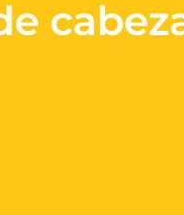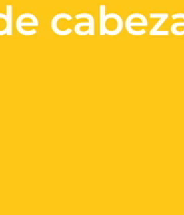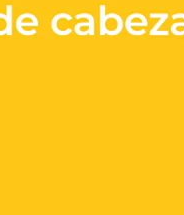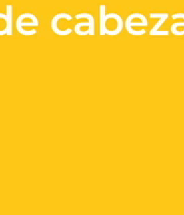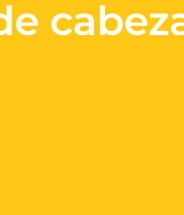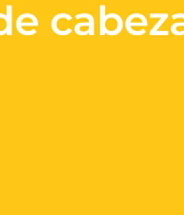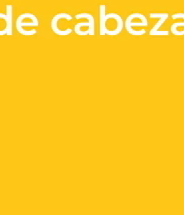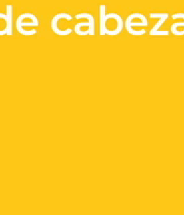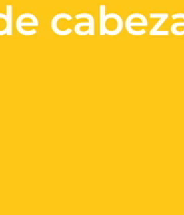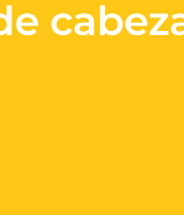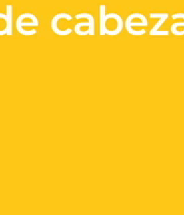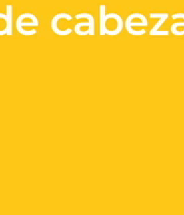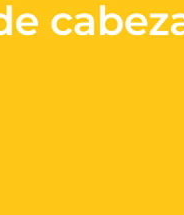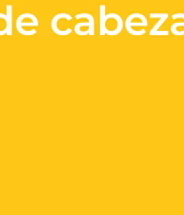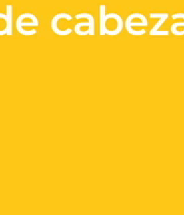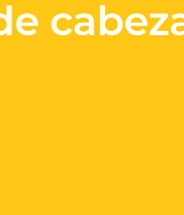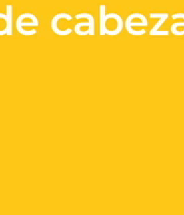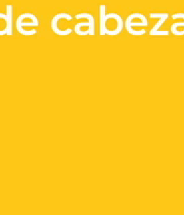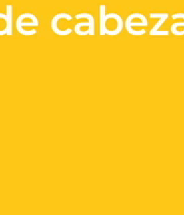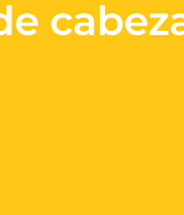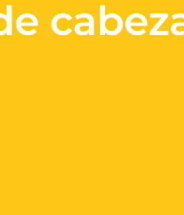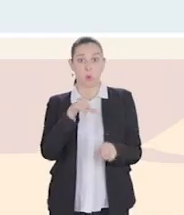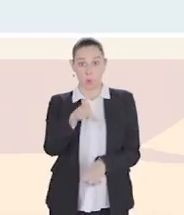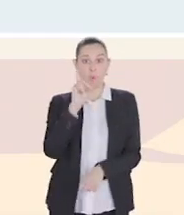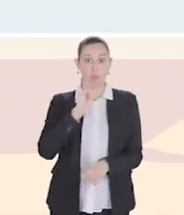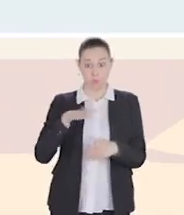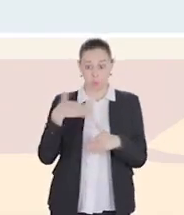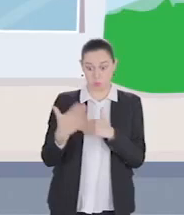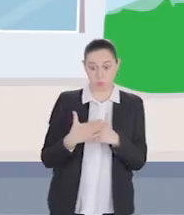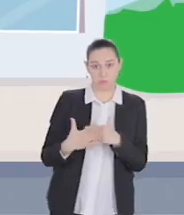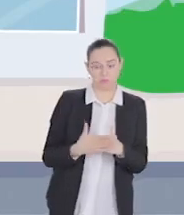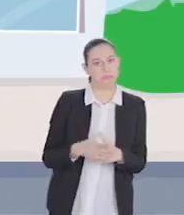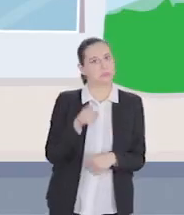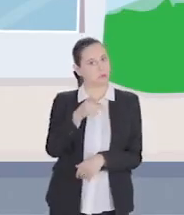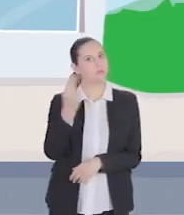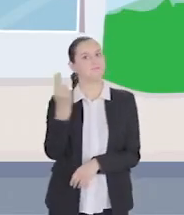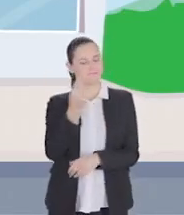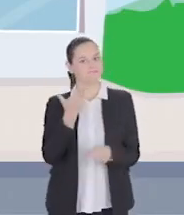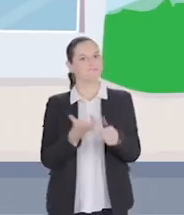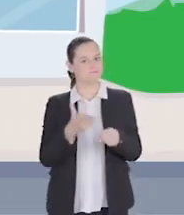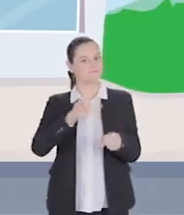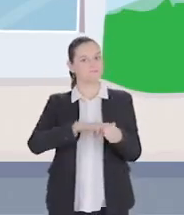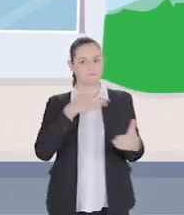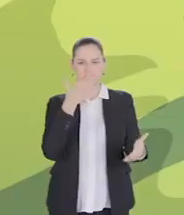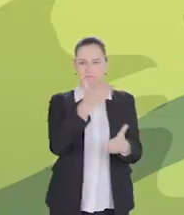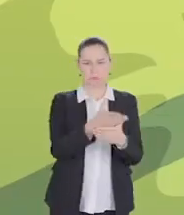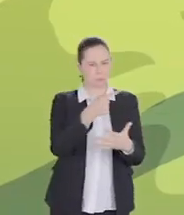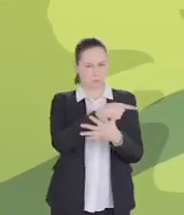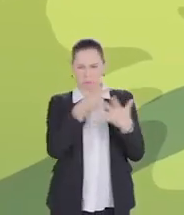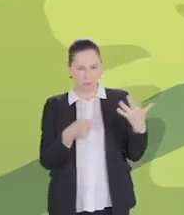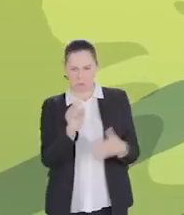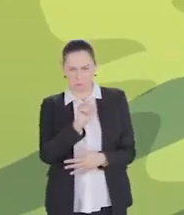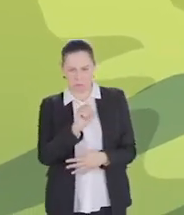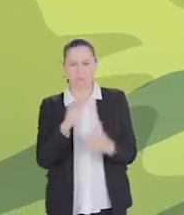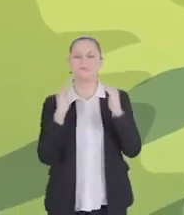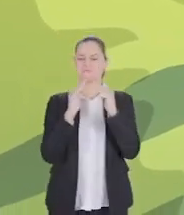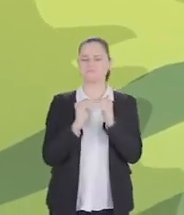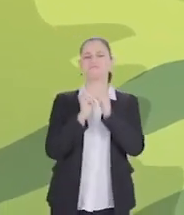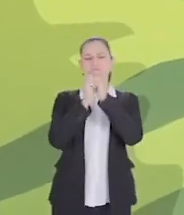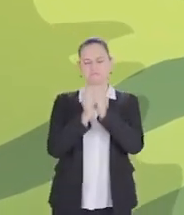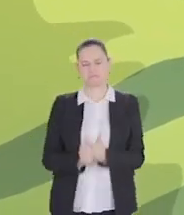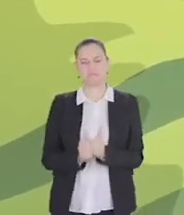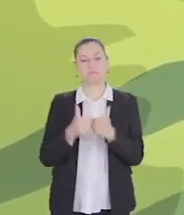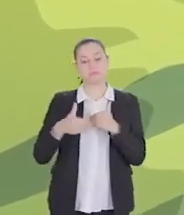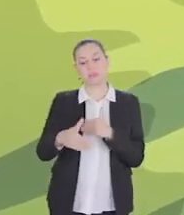atender pacientes sospechosos o confirmados de coronavirus. En el video, la Secretaría de Salud insistió en su llamado de que te quedes